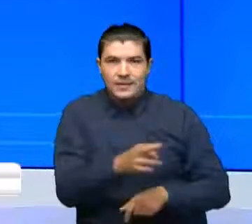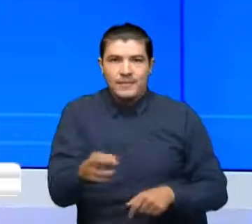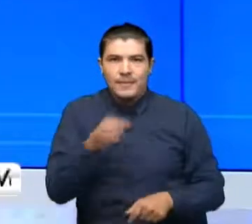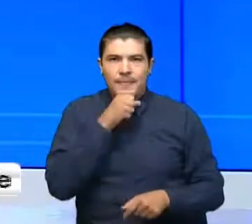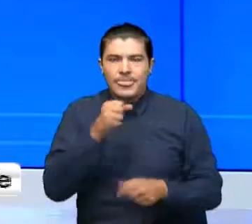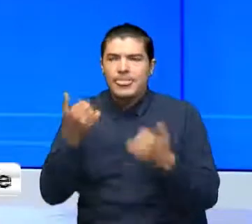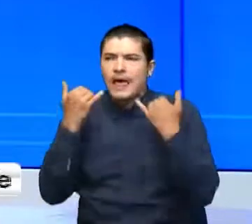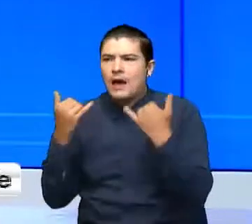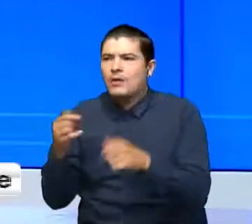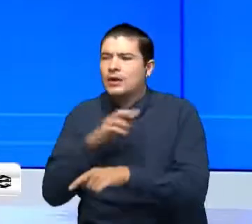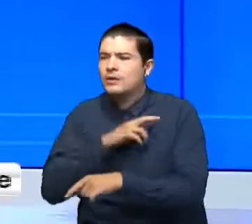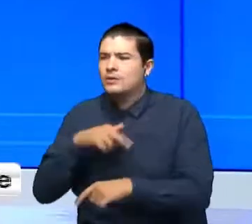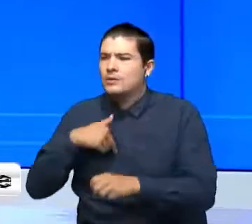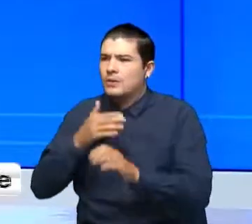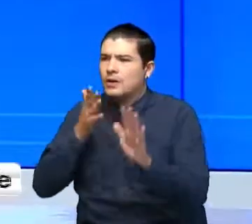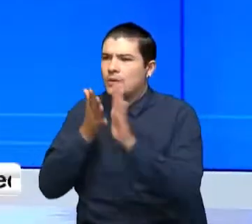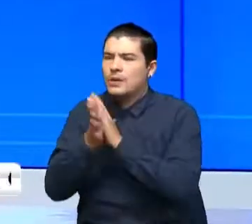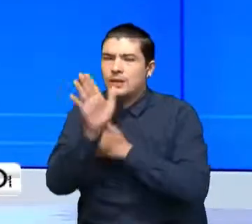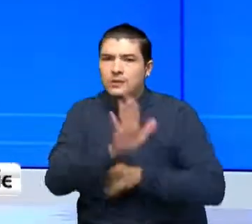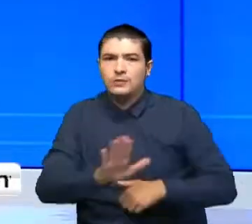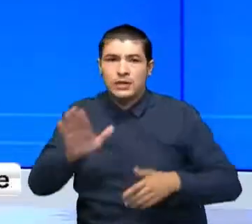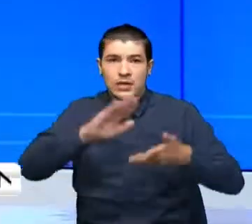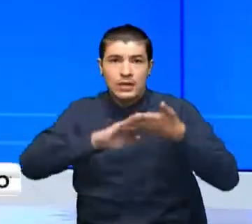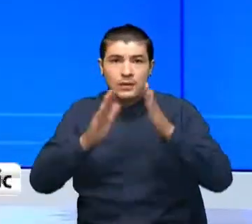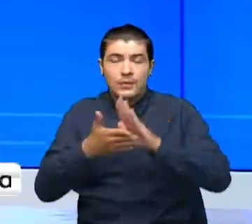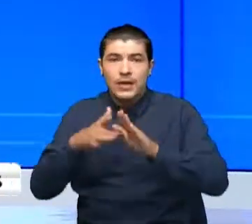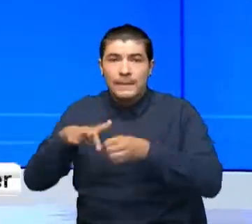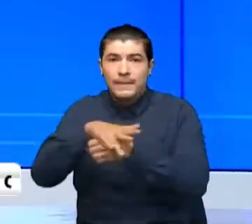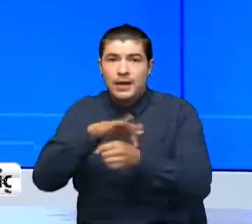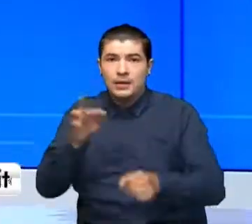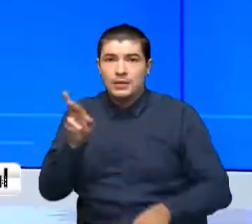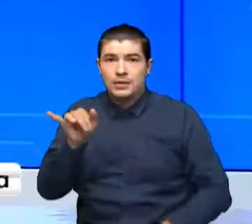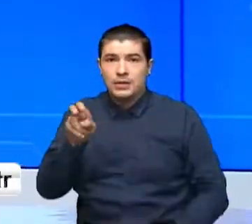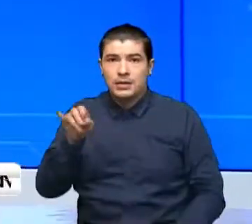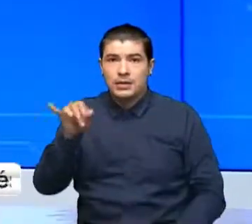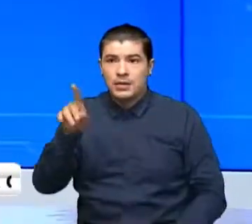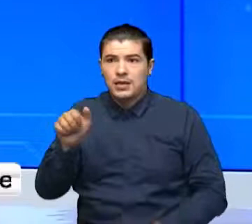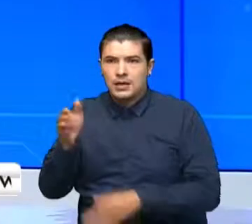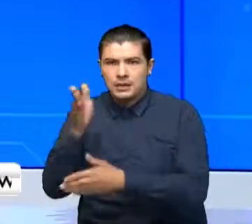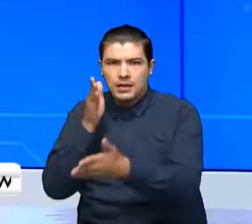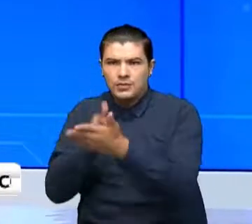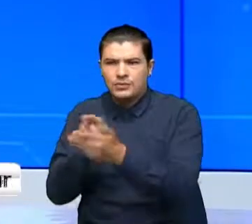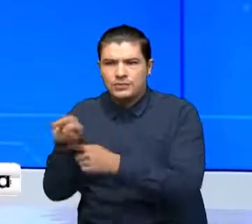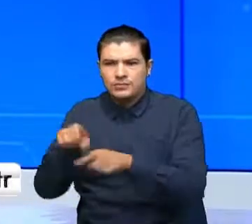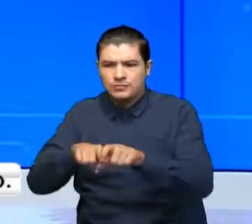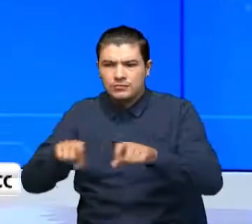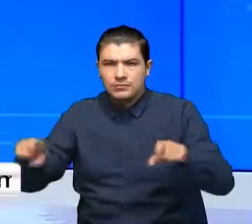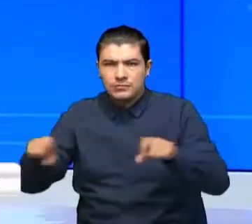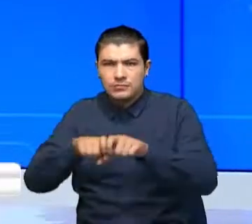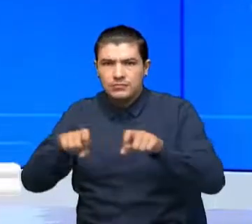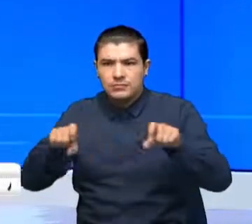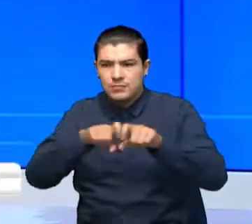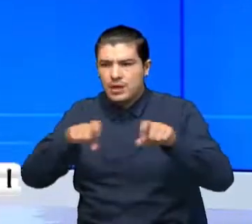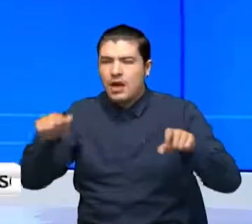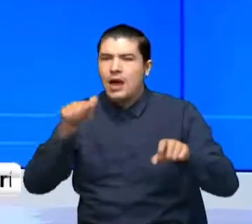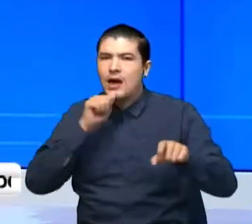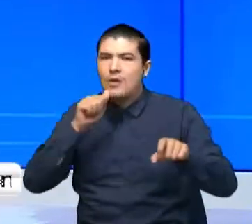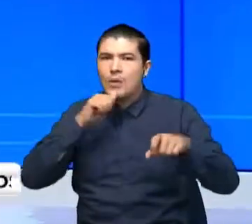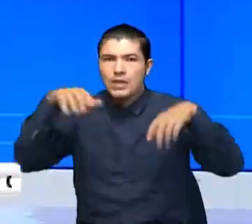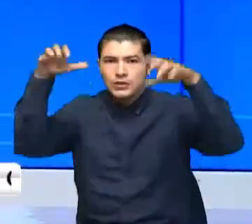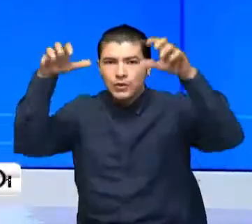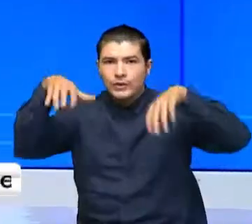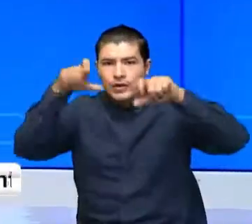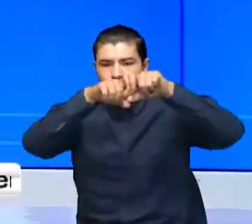mientras tanto les contamos a ustedes que la comunidad del barrio trinidad denuncia la existencia de un tubo de aguas lluvias que fue construido por fuera de la